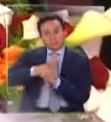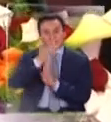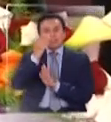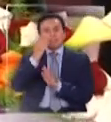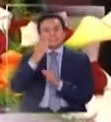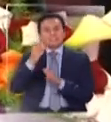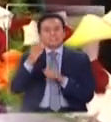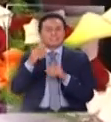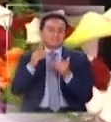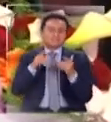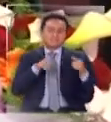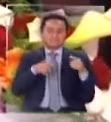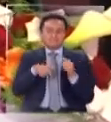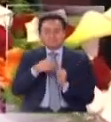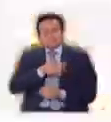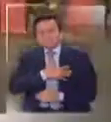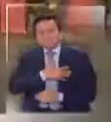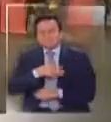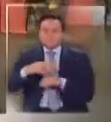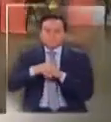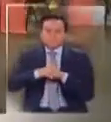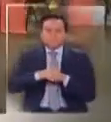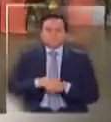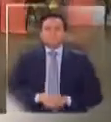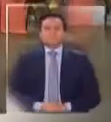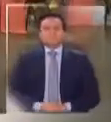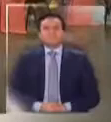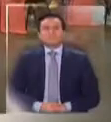escenario eso me conmovió mucho